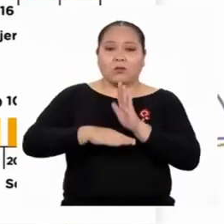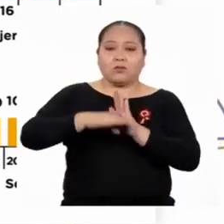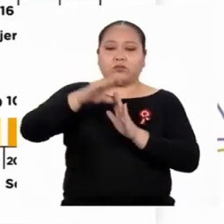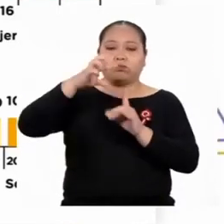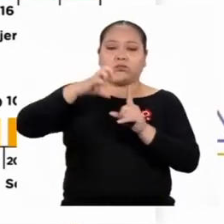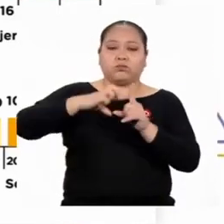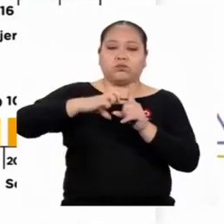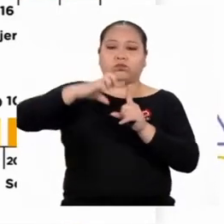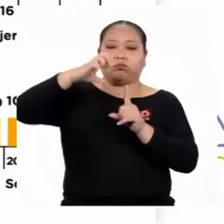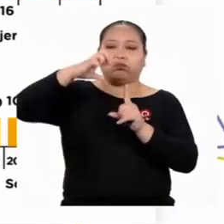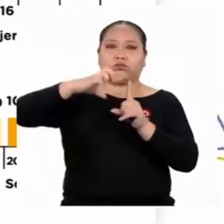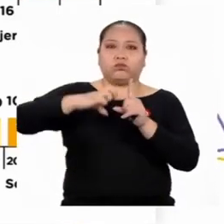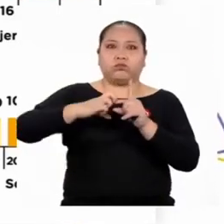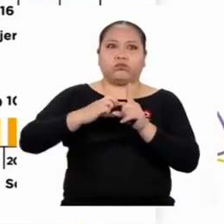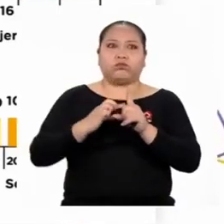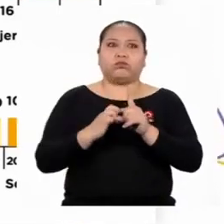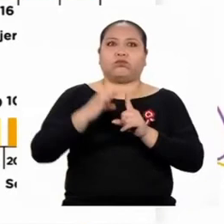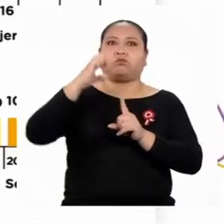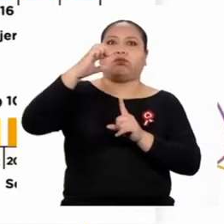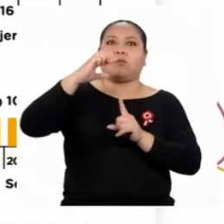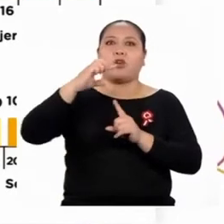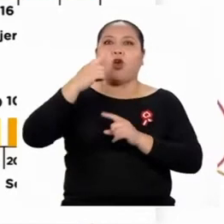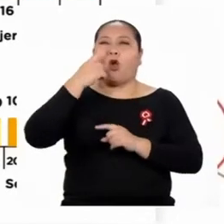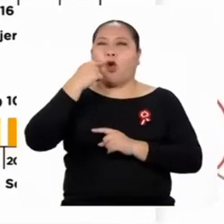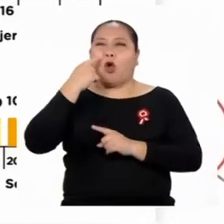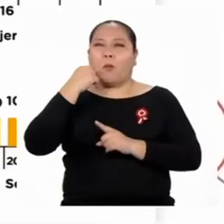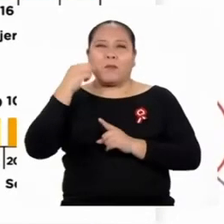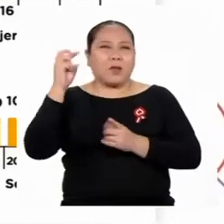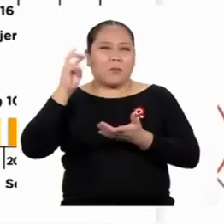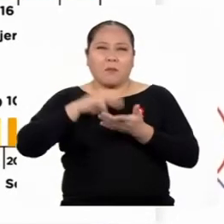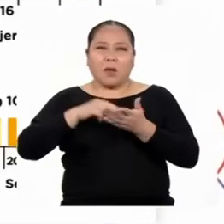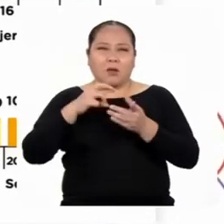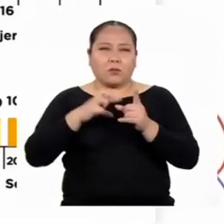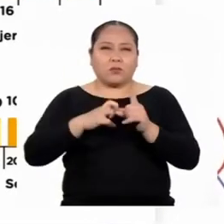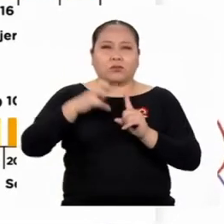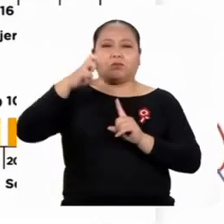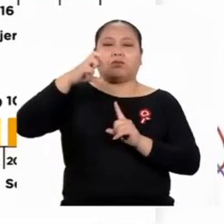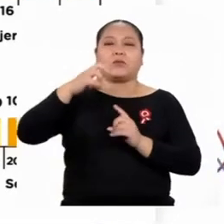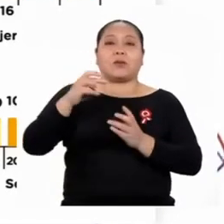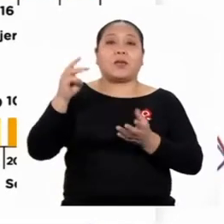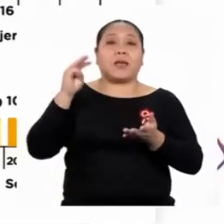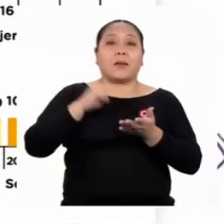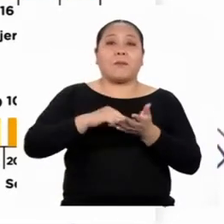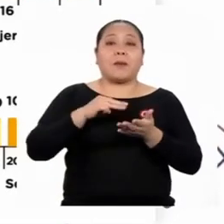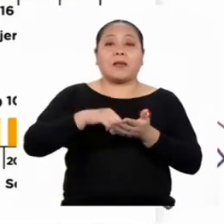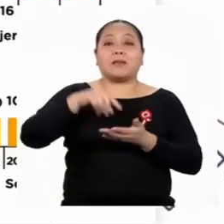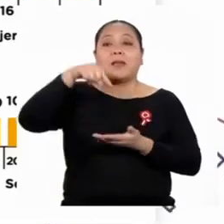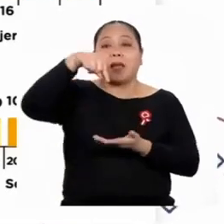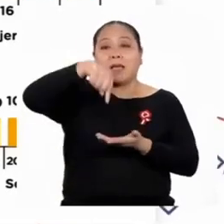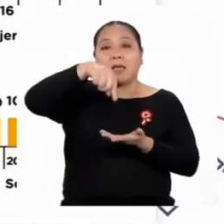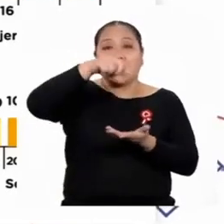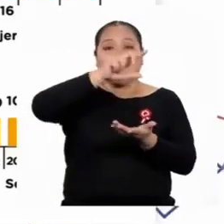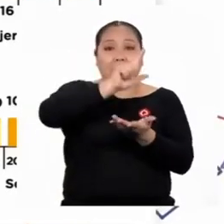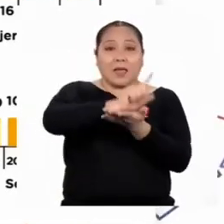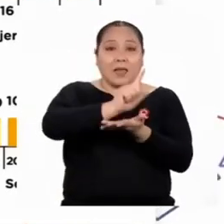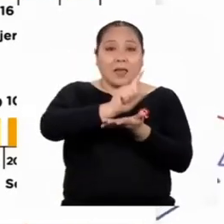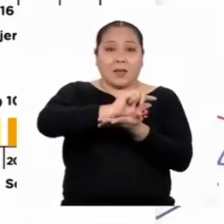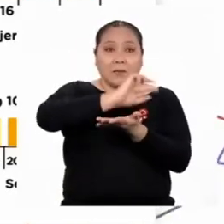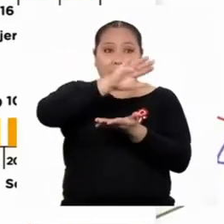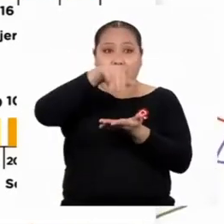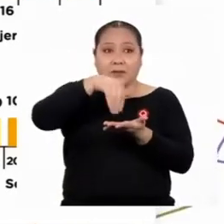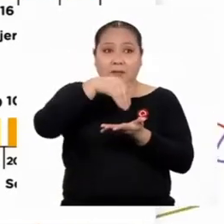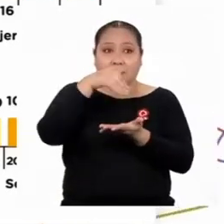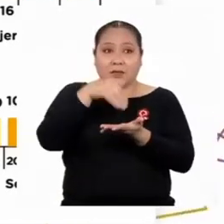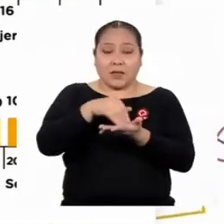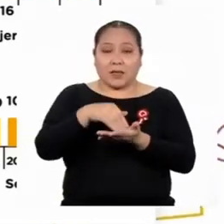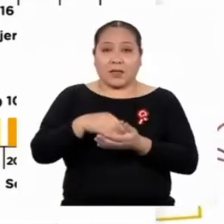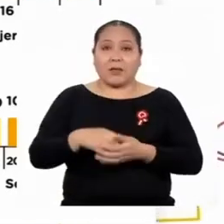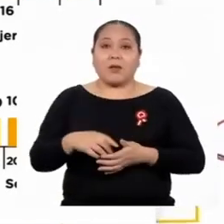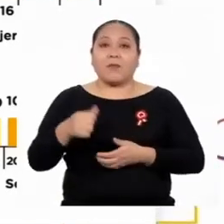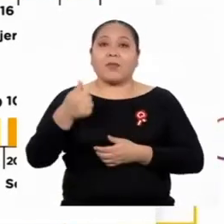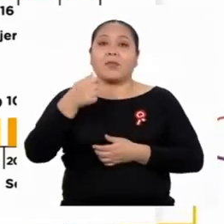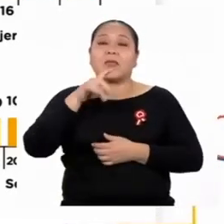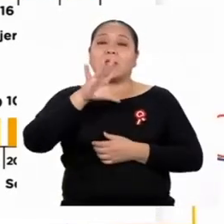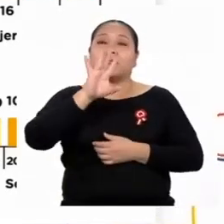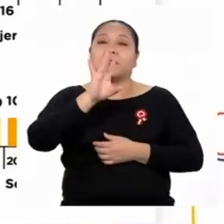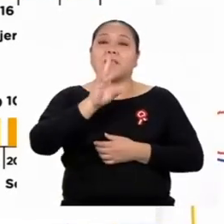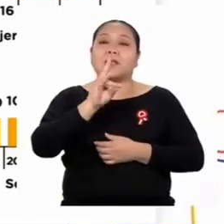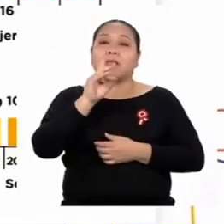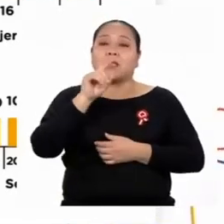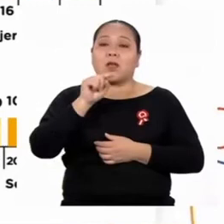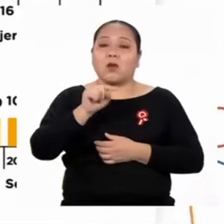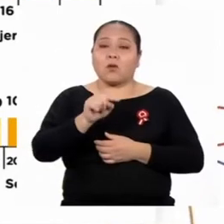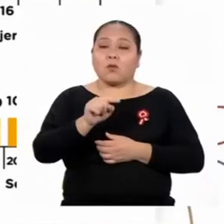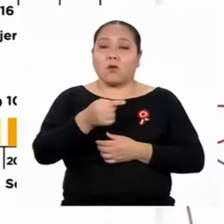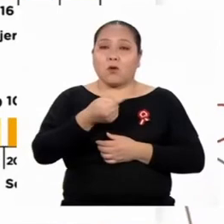más afectados, y la mayoría de casos se presentaban en Lima Metropolitana, con